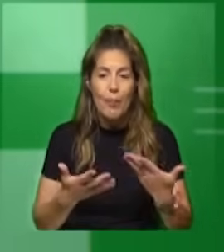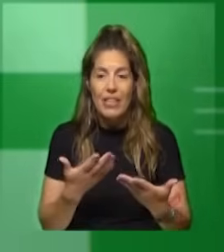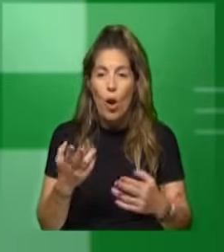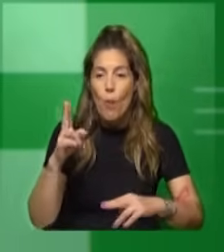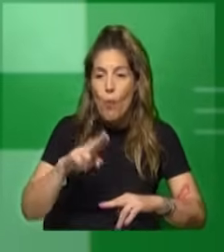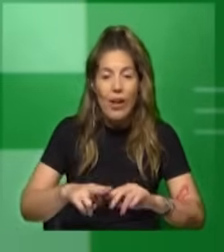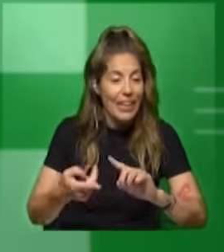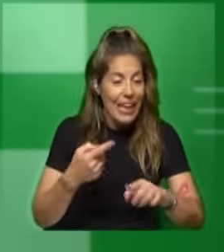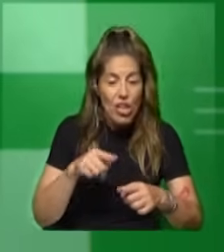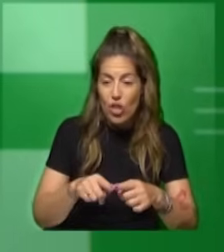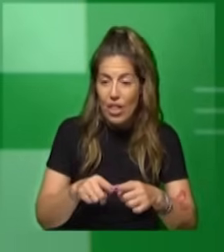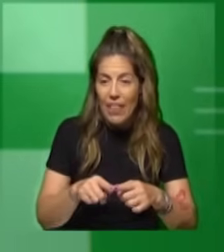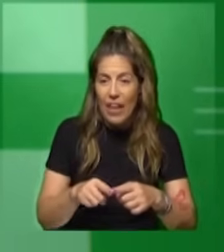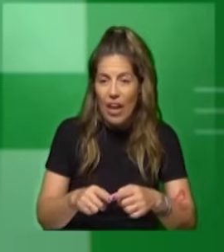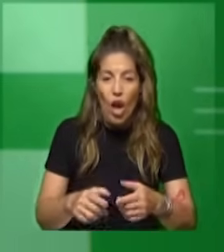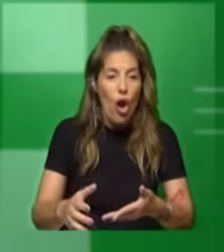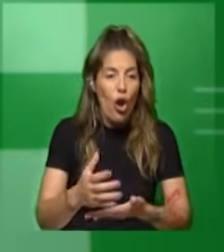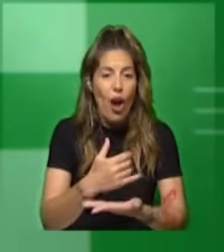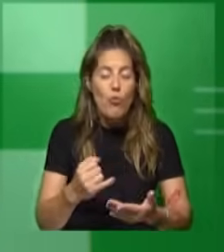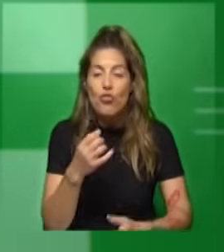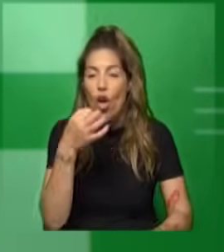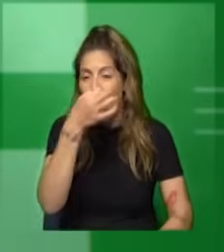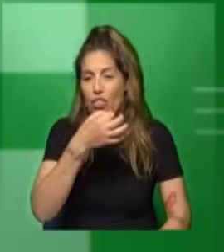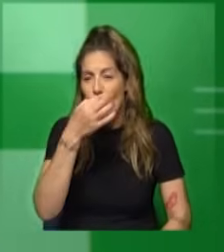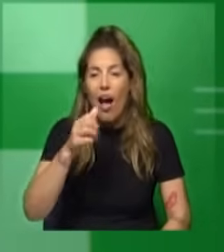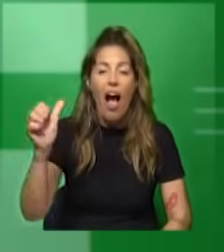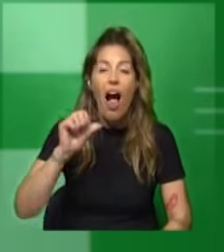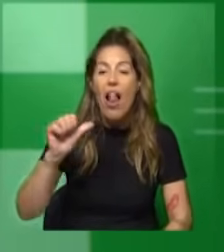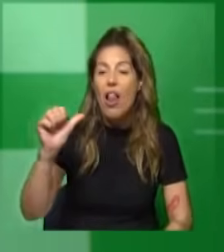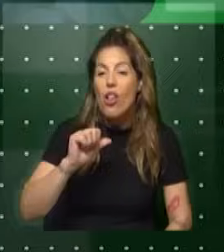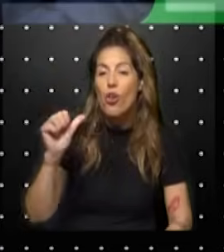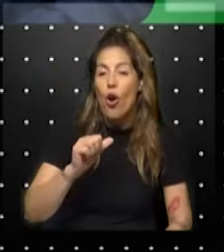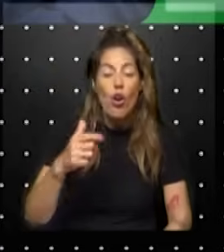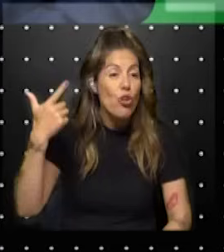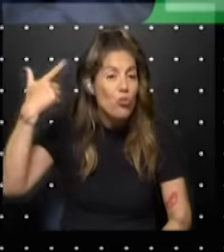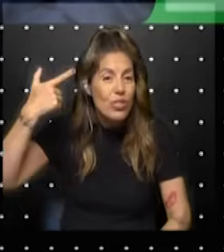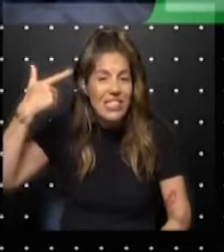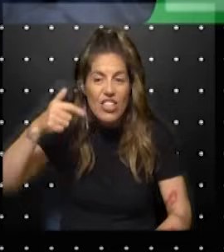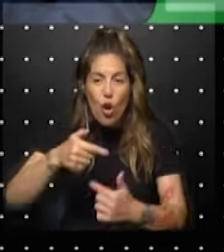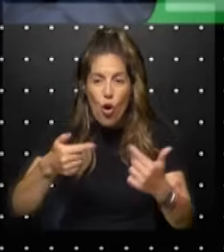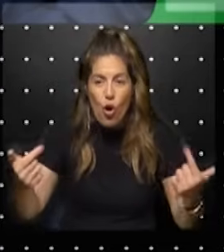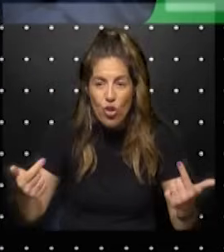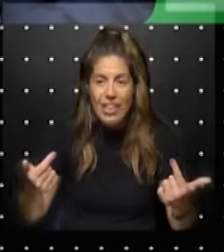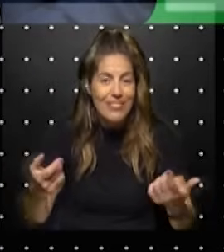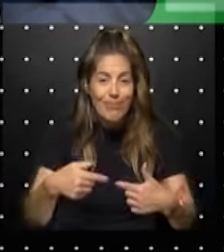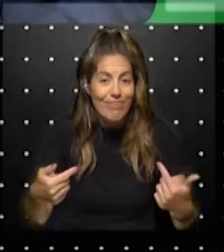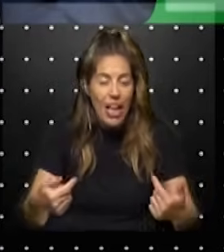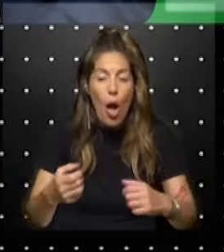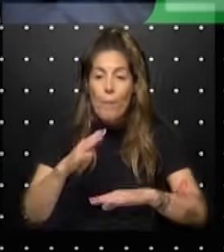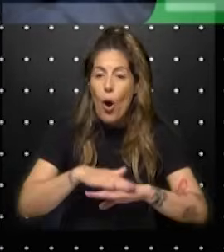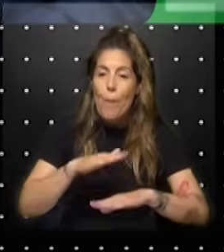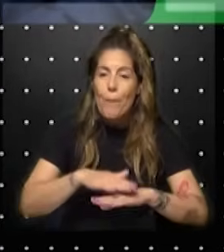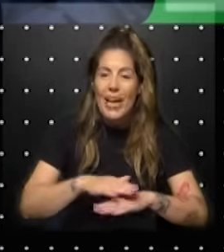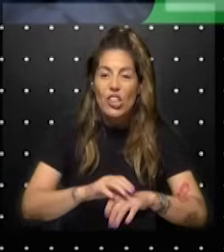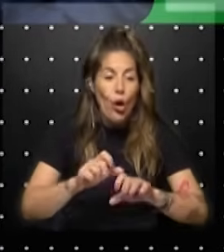que tengan que ver con el abuso de las drogas, el abuso del alcohol, con el suicidio, todas estas cosas están en un momento que